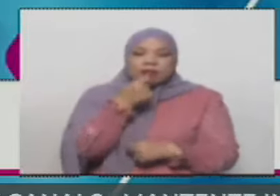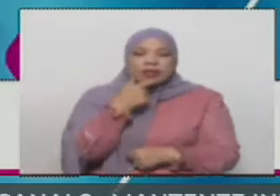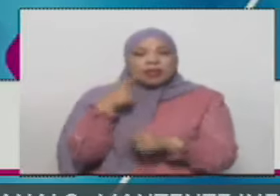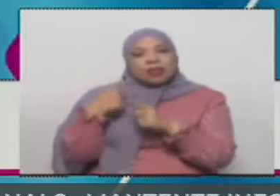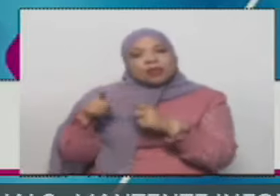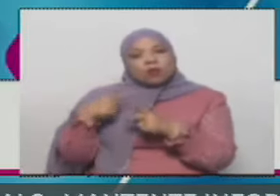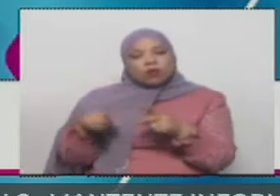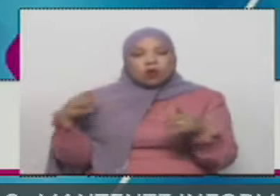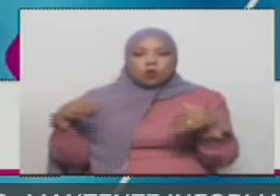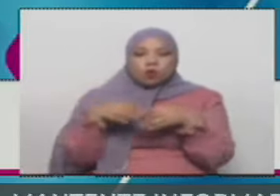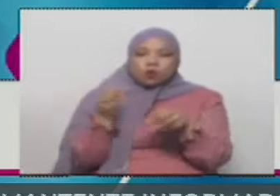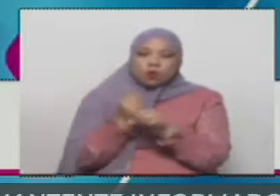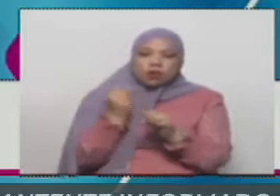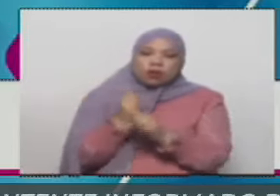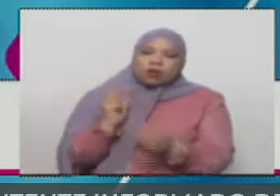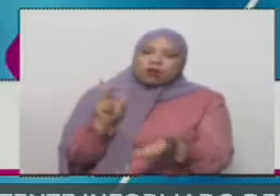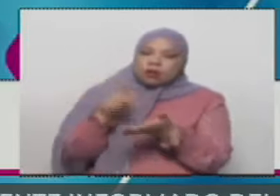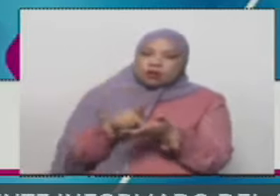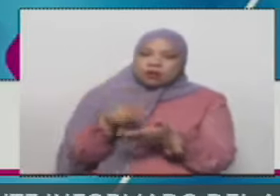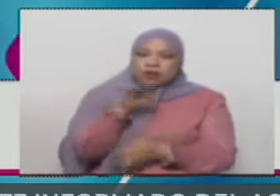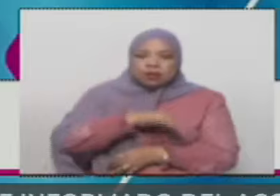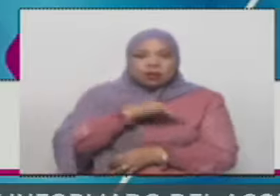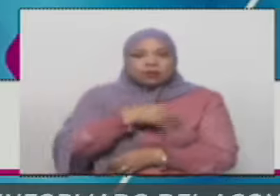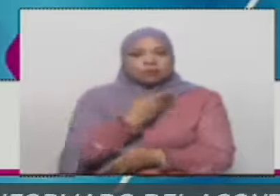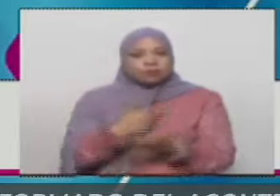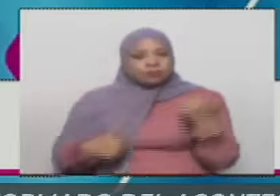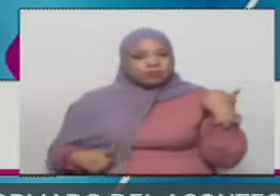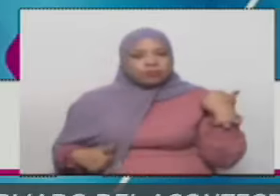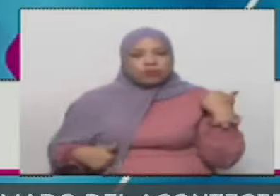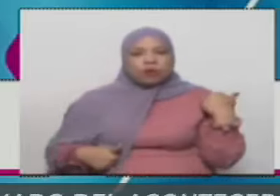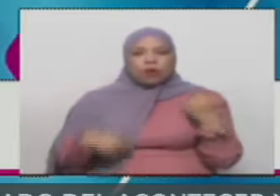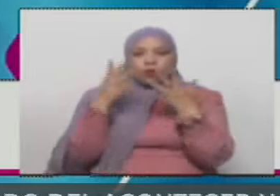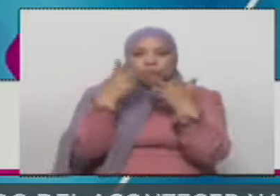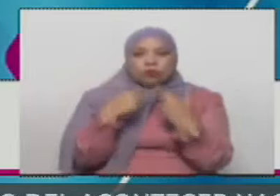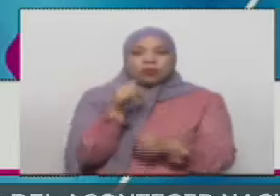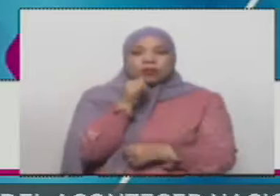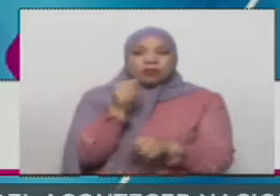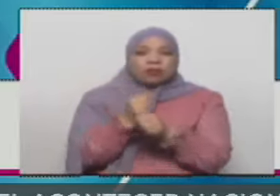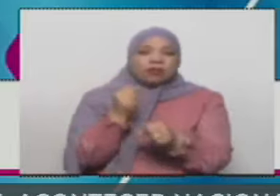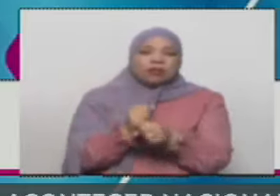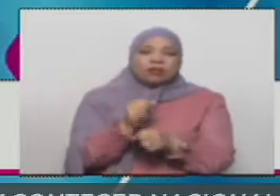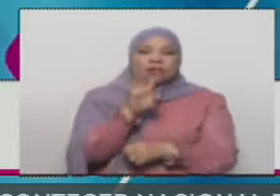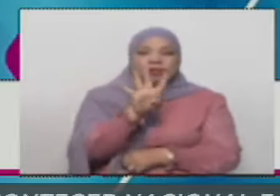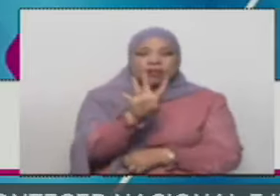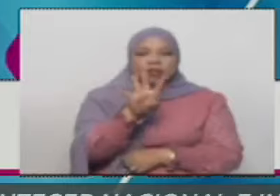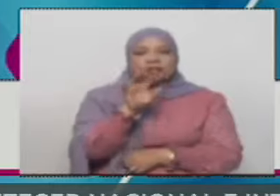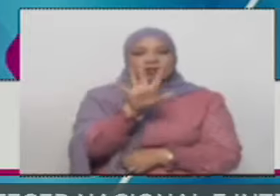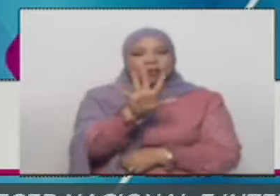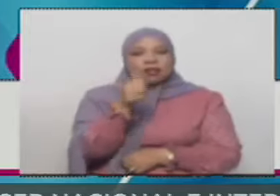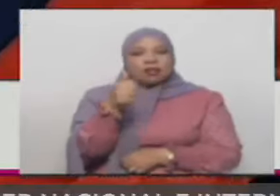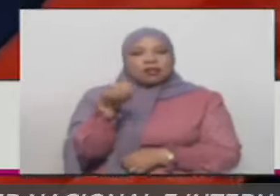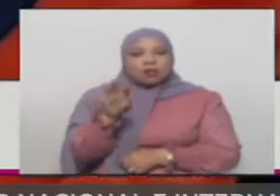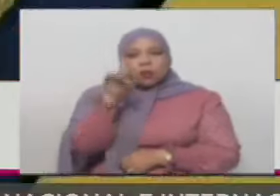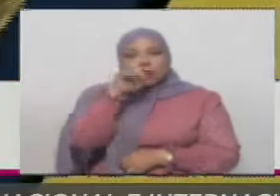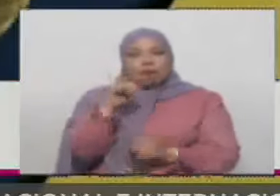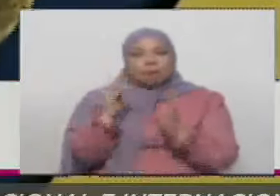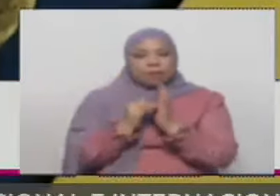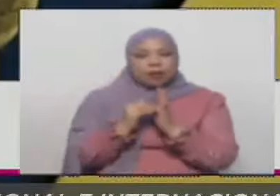diversidad de agrupaciones que han aparecido, señor presidente, porque ese número de 514 mil registrados en la Gran